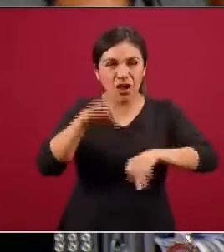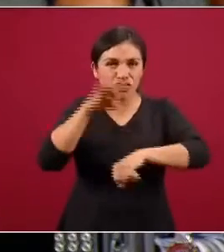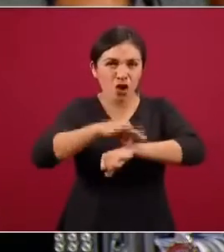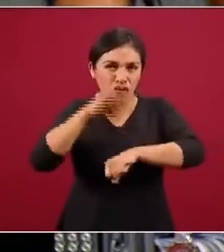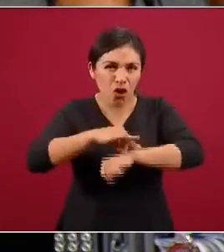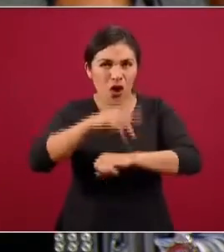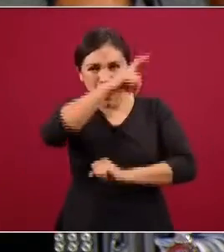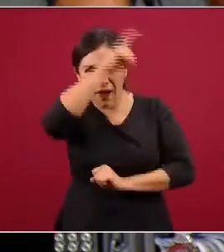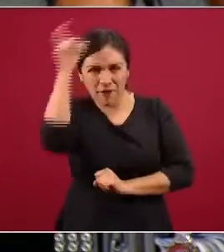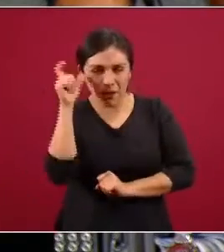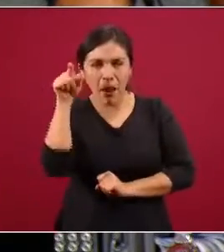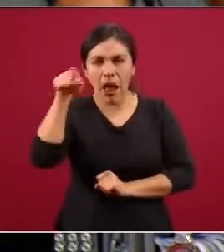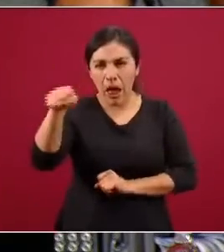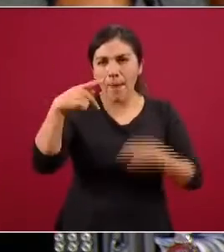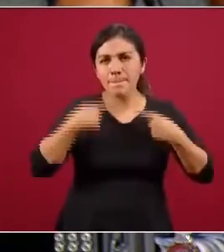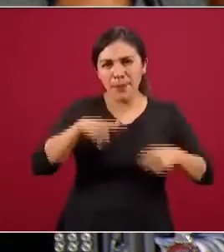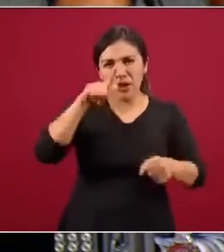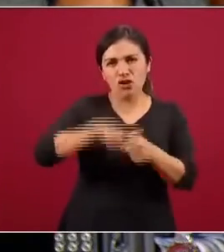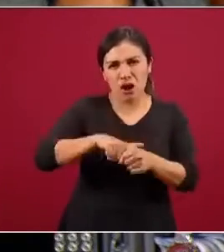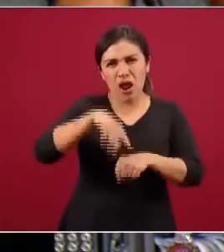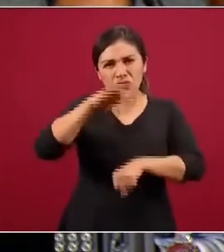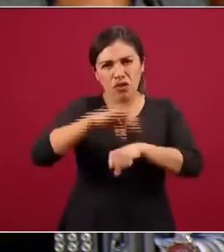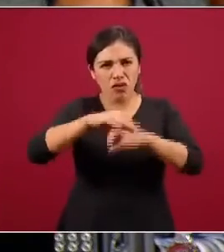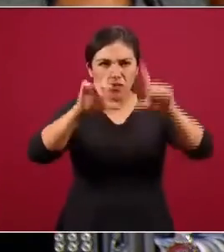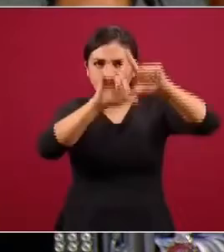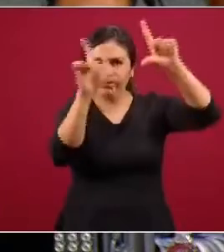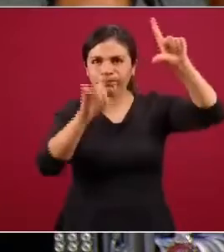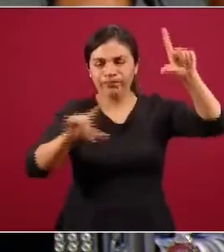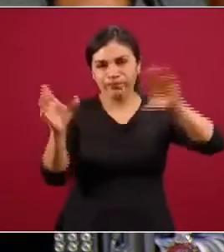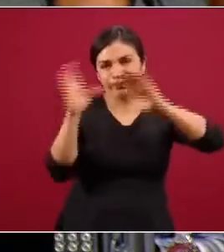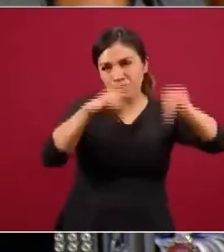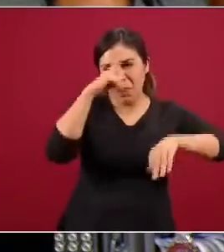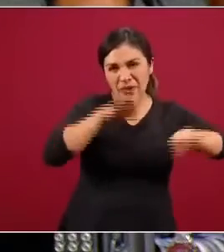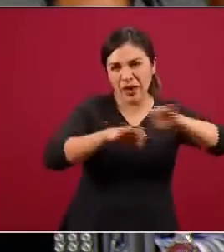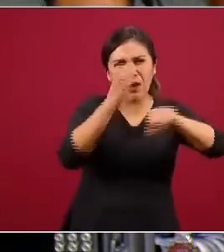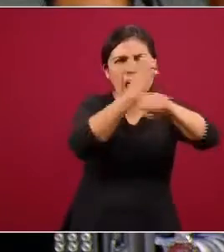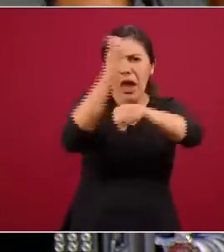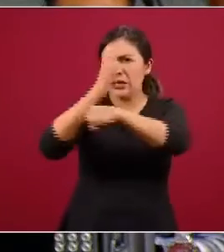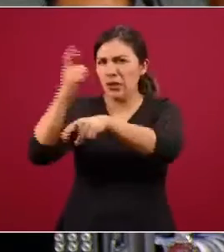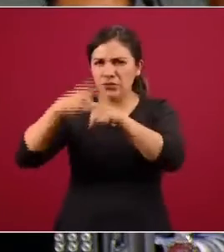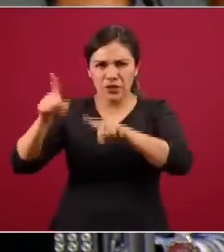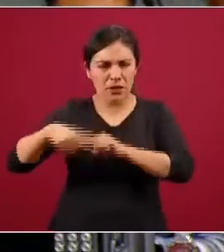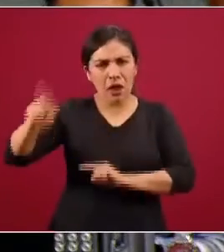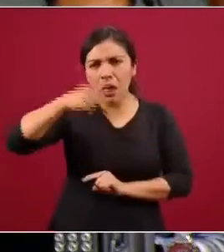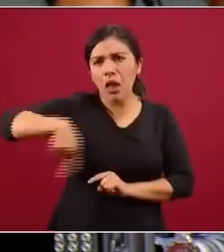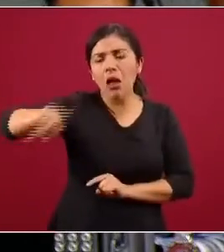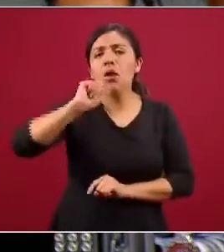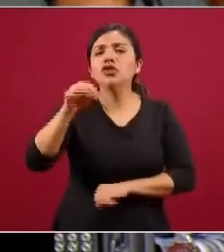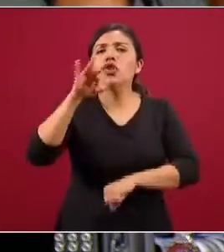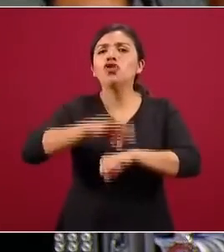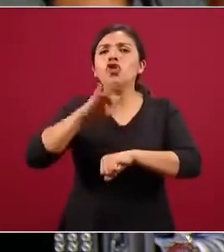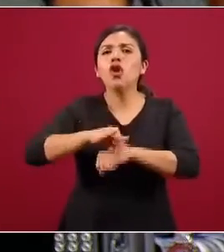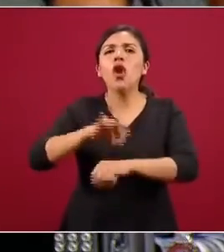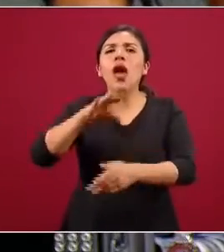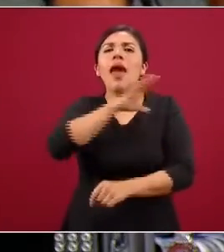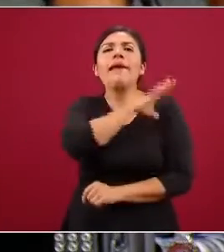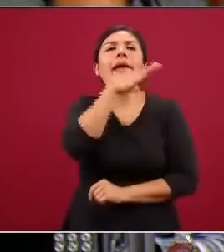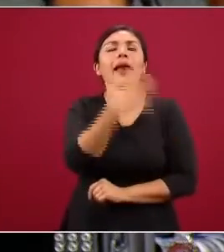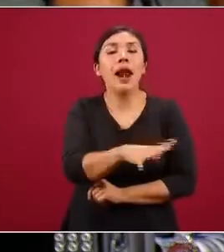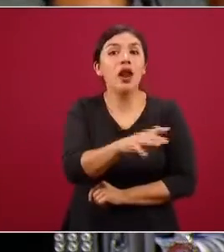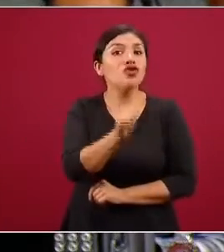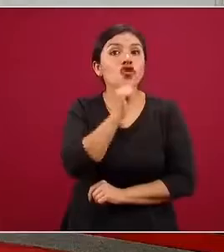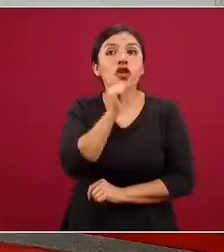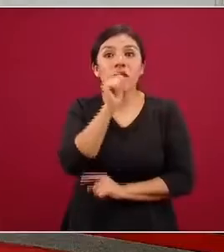personal médico que ha sido contratado por la Secretaría de Salud Federal a nivel nacional, en los diferentes estados, naturalmente son médicos generales, no tienen todavía